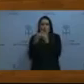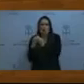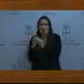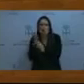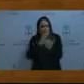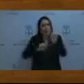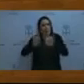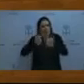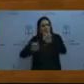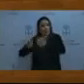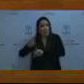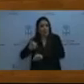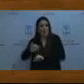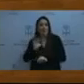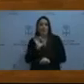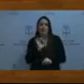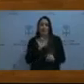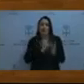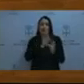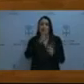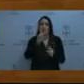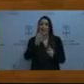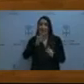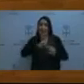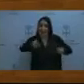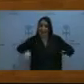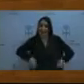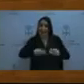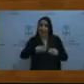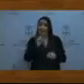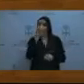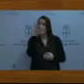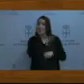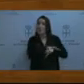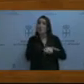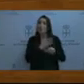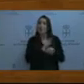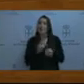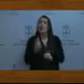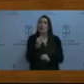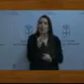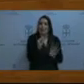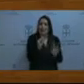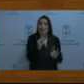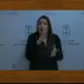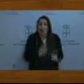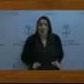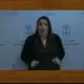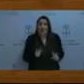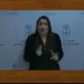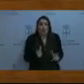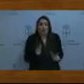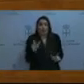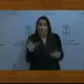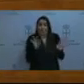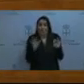cuando se modifique el PDR, la idea que tiene el Gobierno es incorporarlo, pero hoy en día no es un gasto elegible, y todos saben cómo